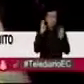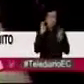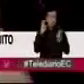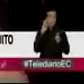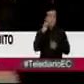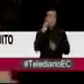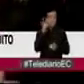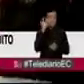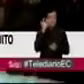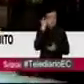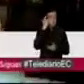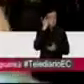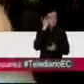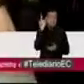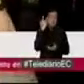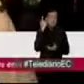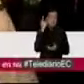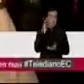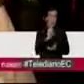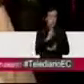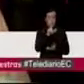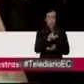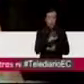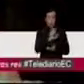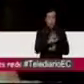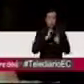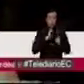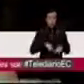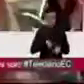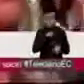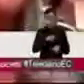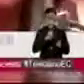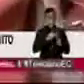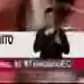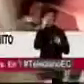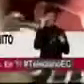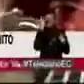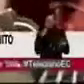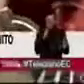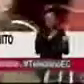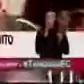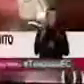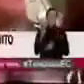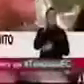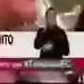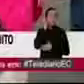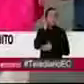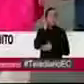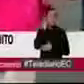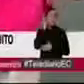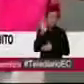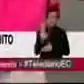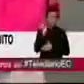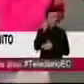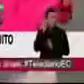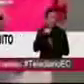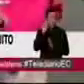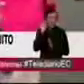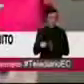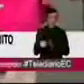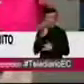mañana tranquilamente. O cuando la salud de este caso le he tenido lo permite. Más temprano, Luz María Pico, quien se identificó como abogada de